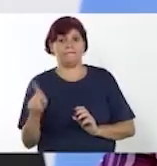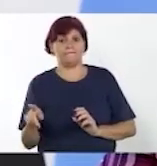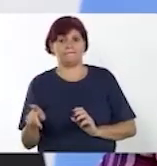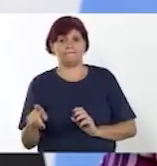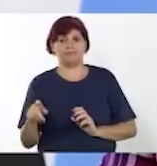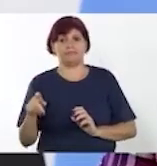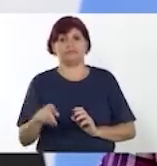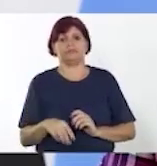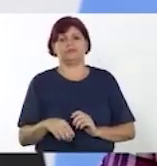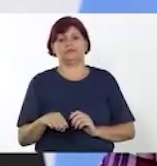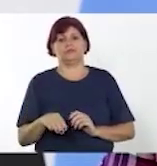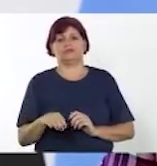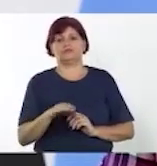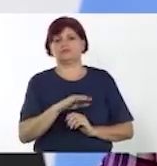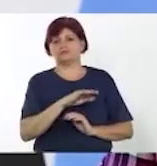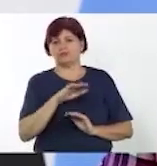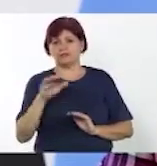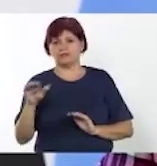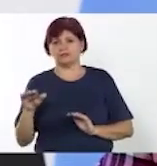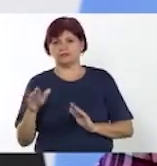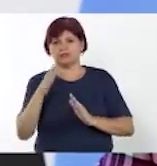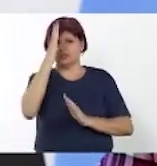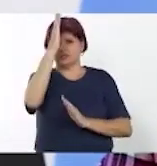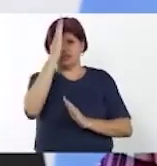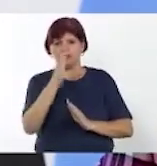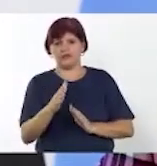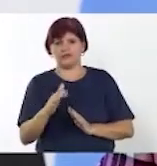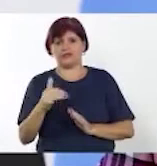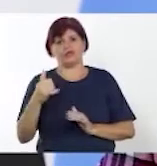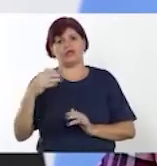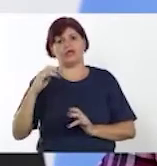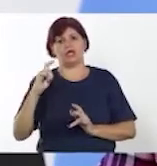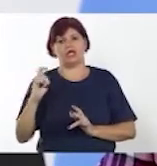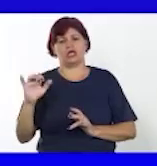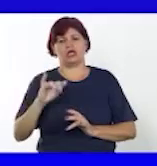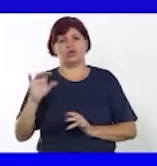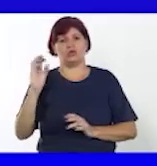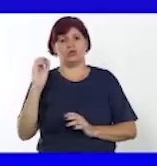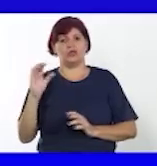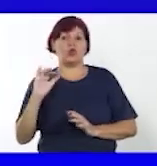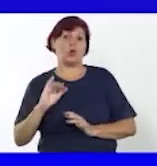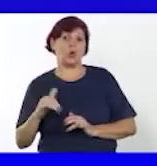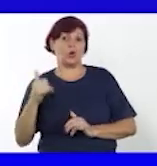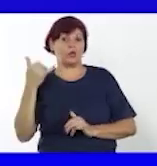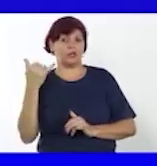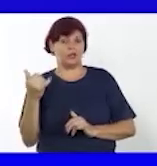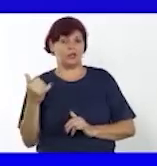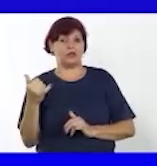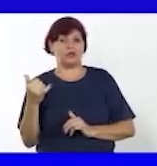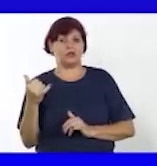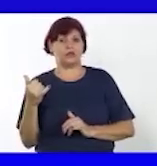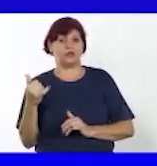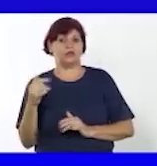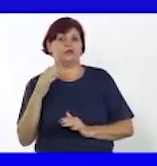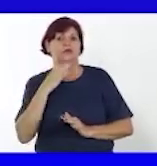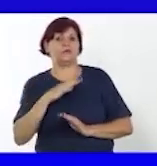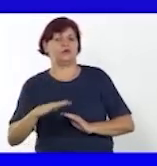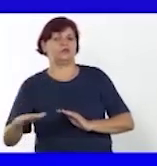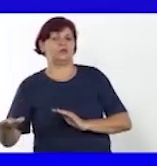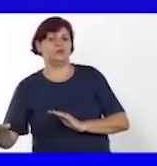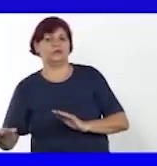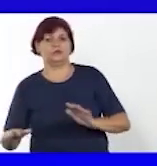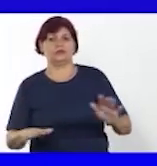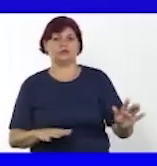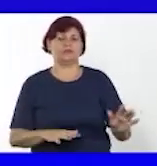y el eje de simetría es x igual 0 o el eje de la y, pero también está el caso cuando